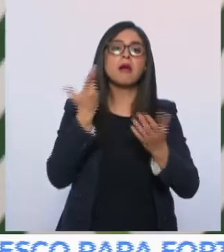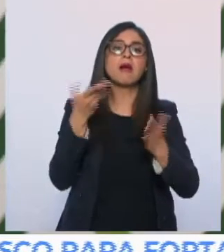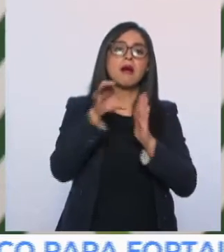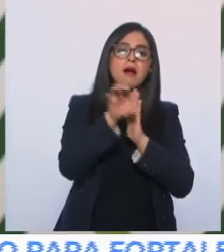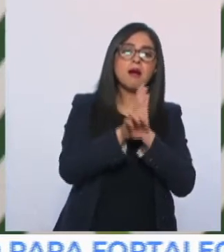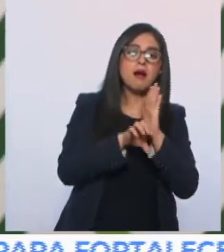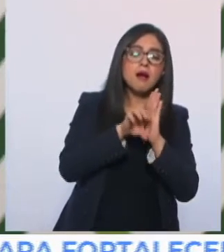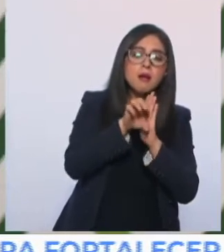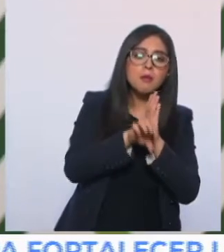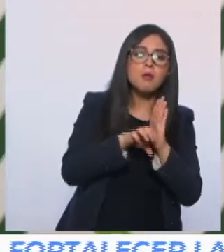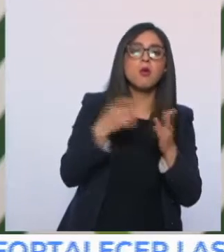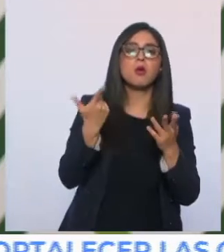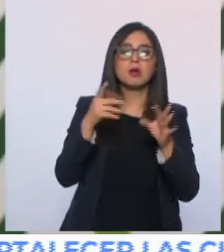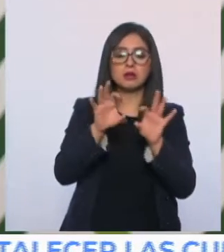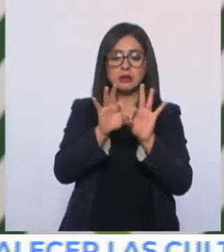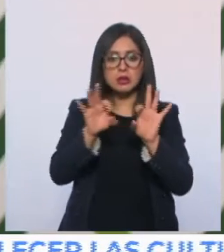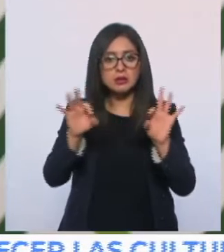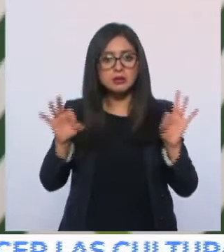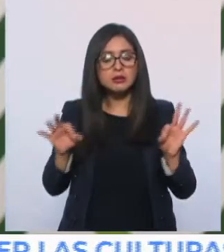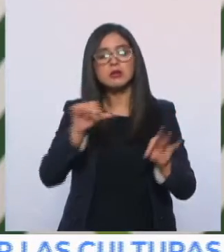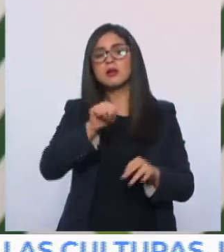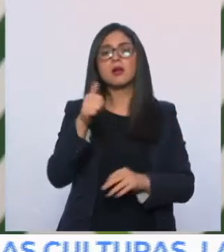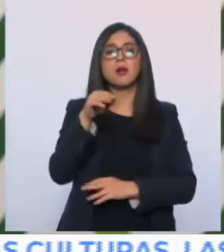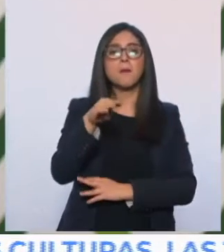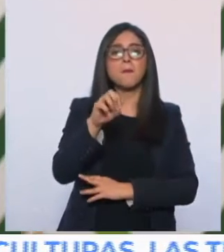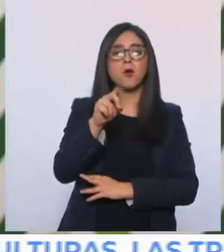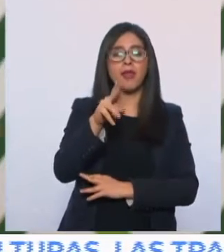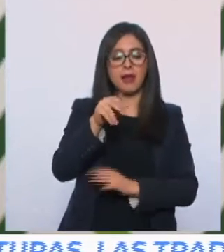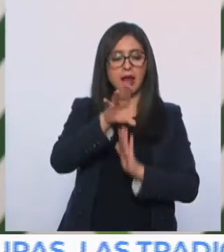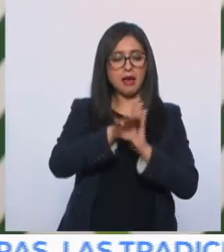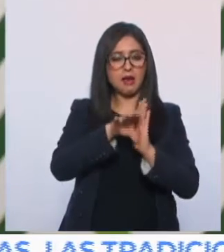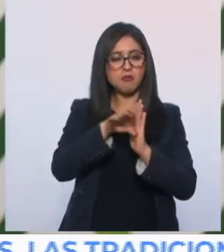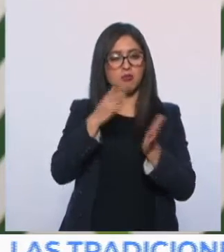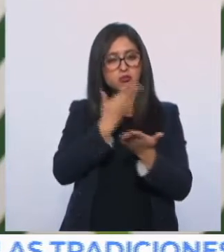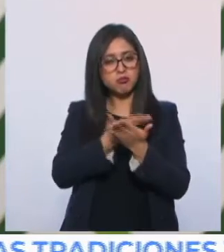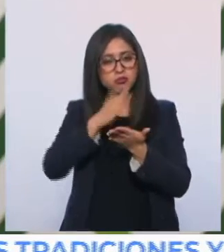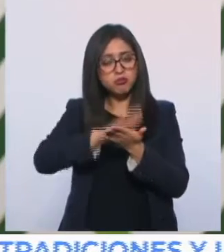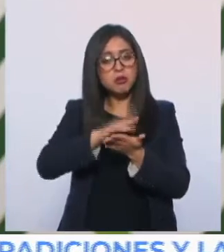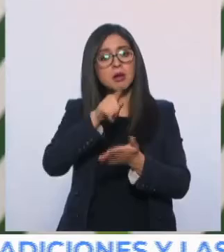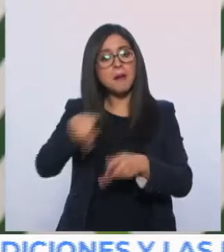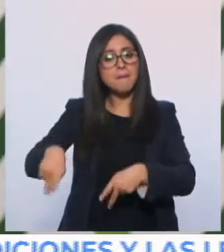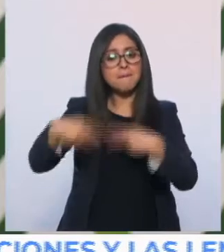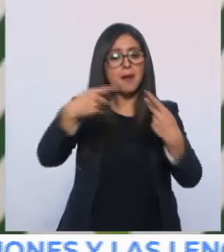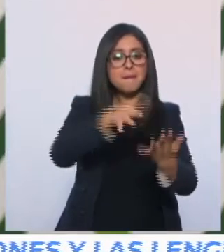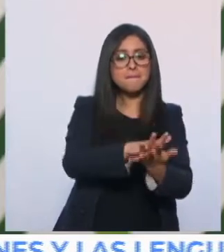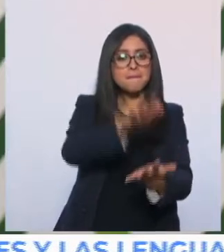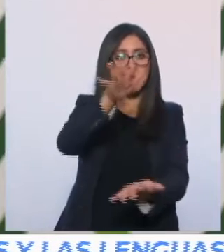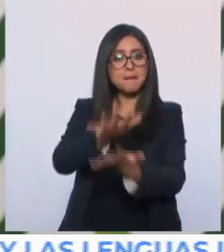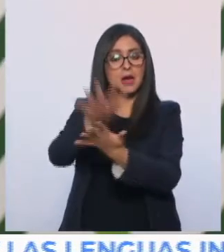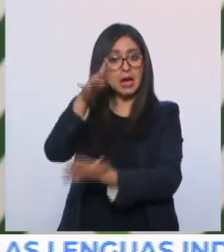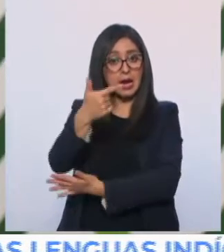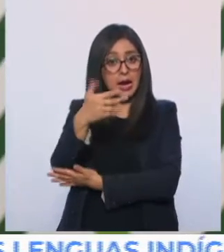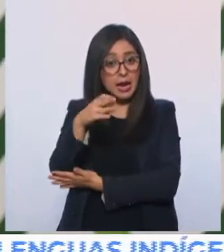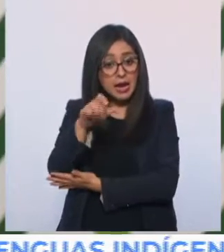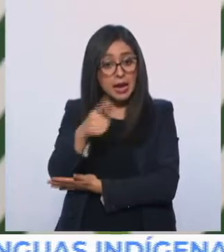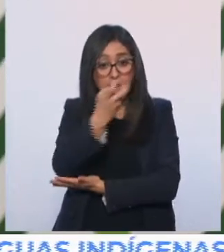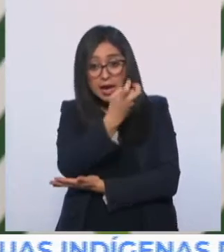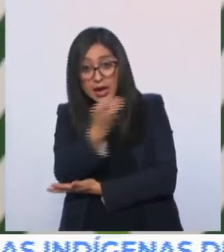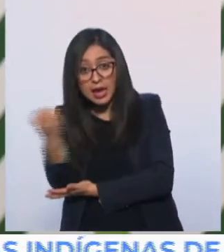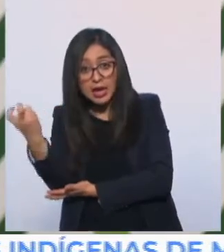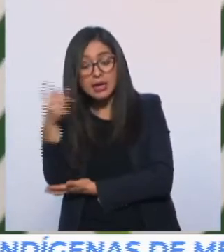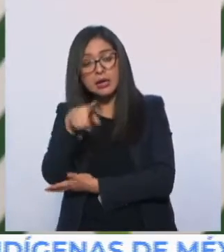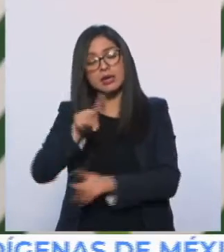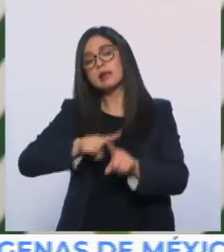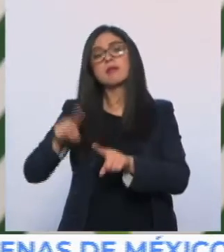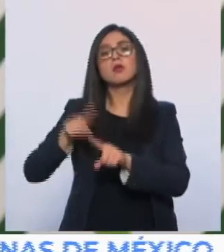jamón, salchichas, mortadela, pero todos estos que nos venden a granel, ¿no? Entonces, por ejemplo, esos son los